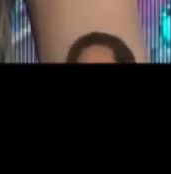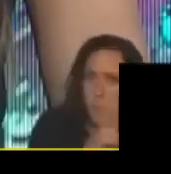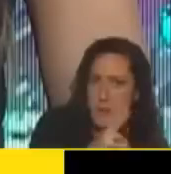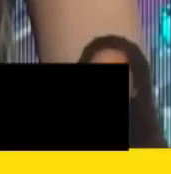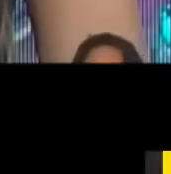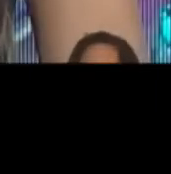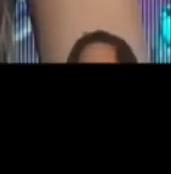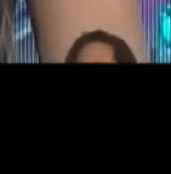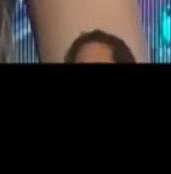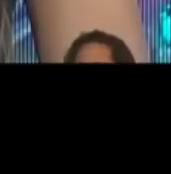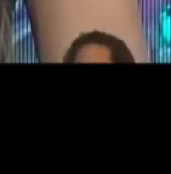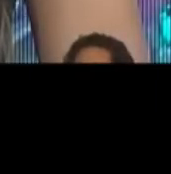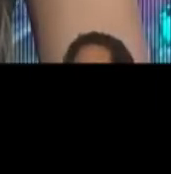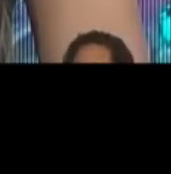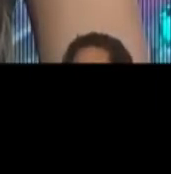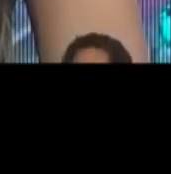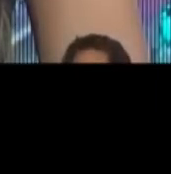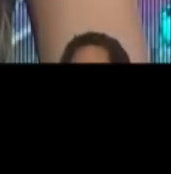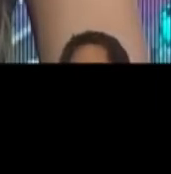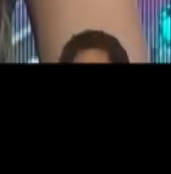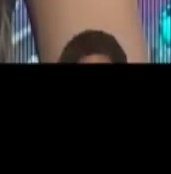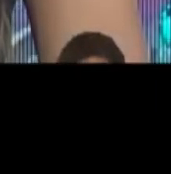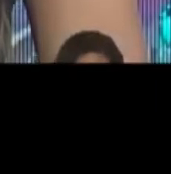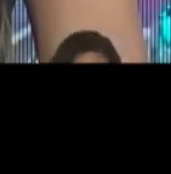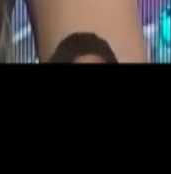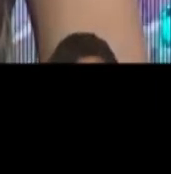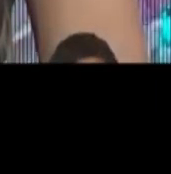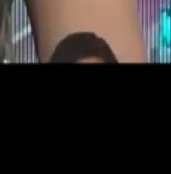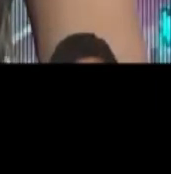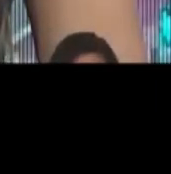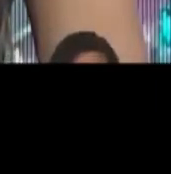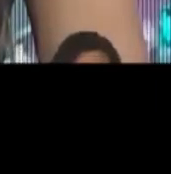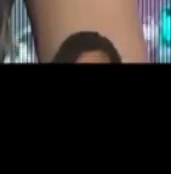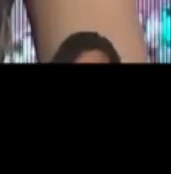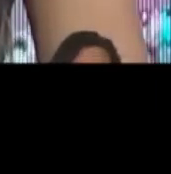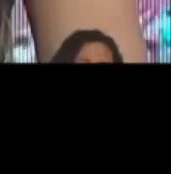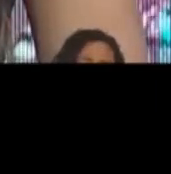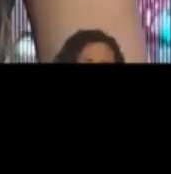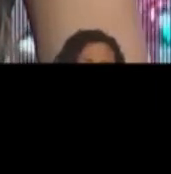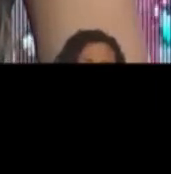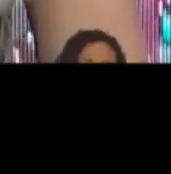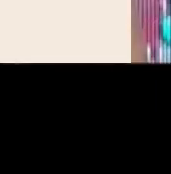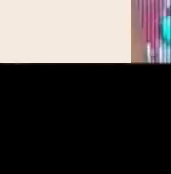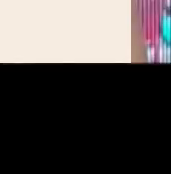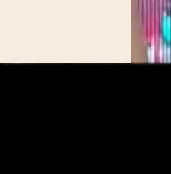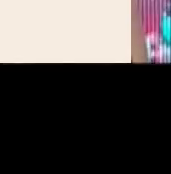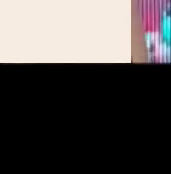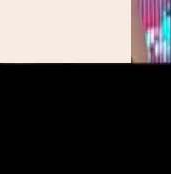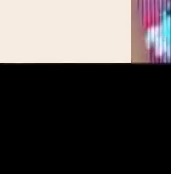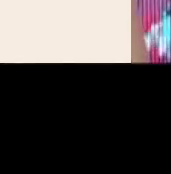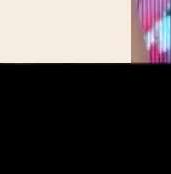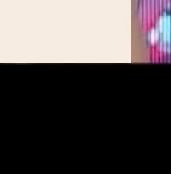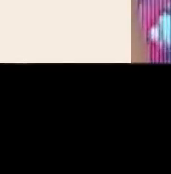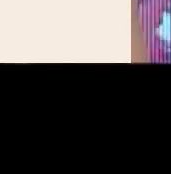atención porque también les voy a dar las cifras. Como les dije, los beneficiarios de las PNC en sus cuatro categorías cobrarán los haberes de